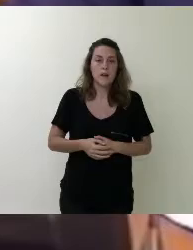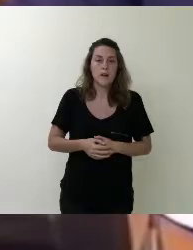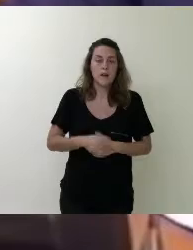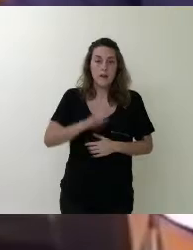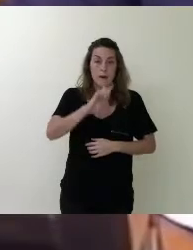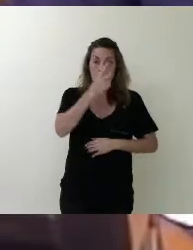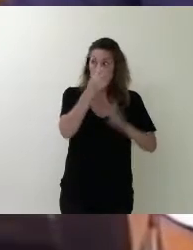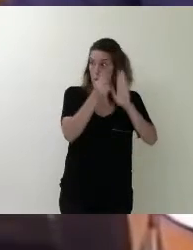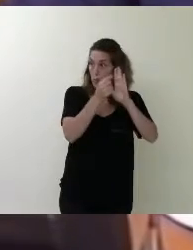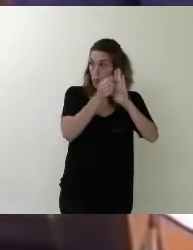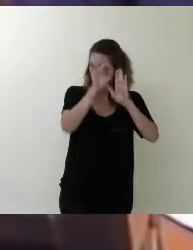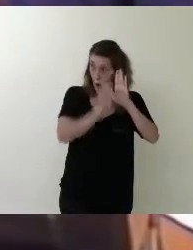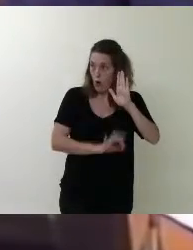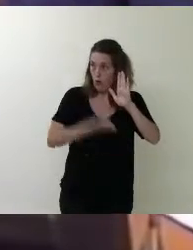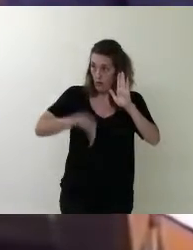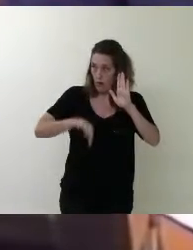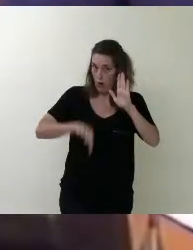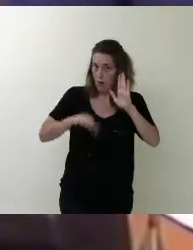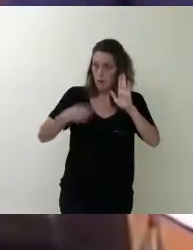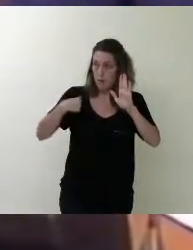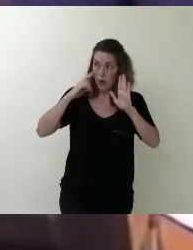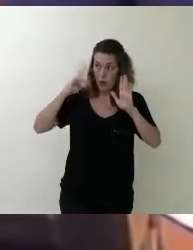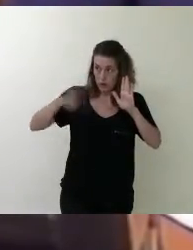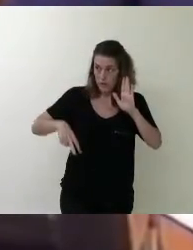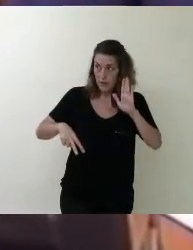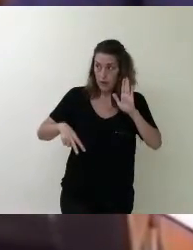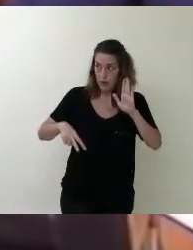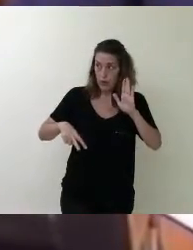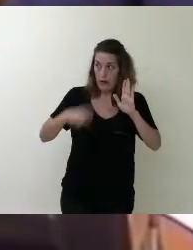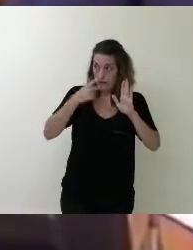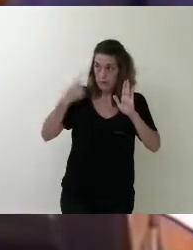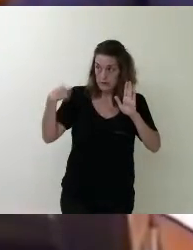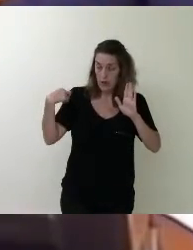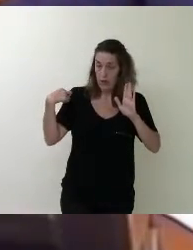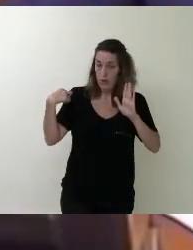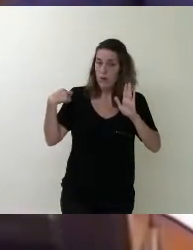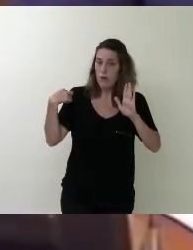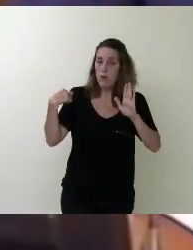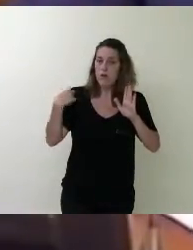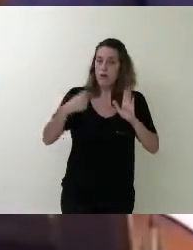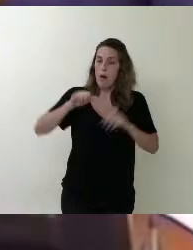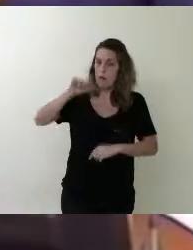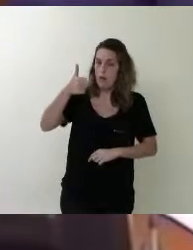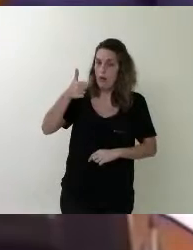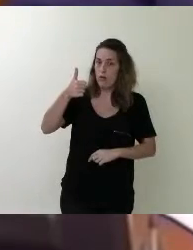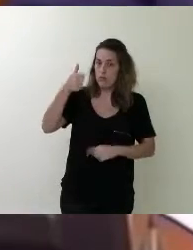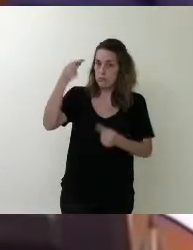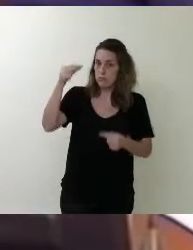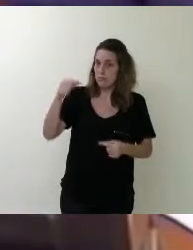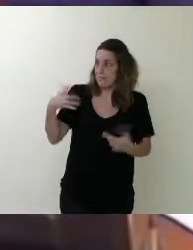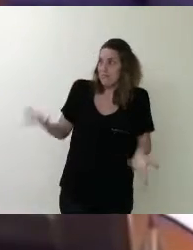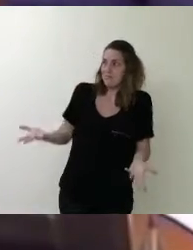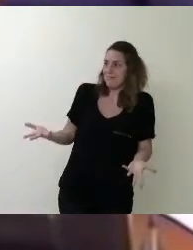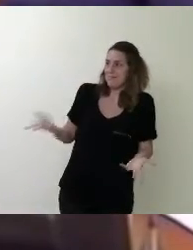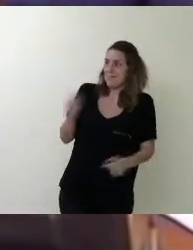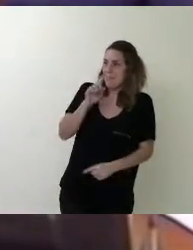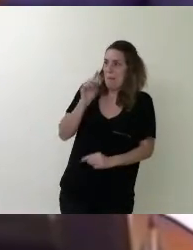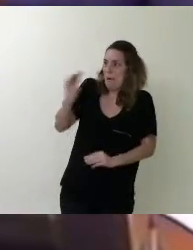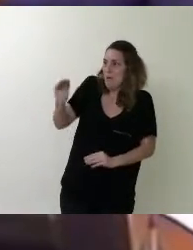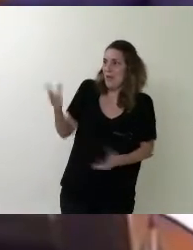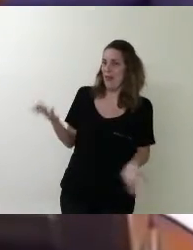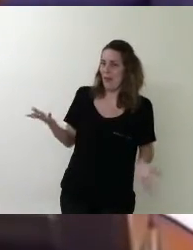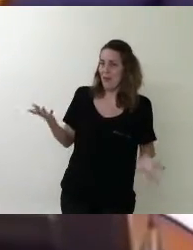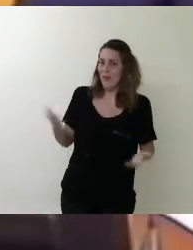Primer punto del orden del día, reconocimiento de créditos de pasados ejercicios. ¿Se aprueba? Pues estoy preguntando.